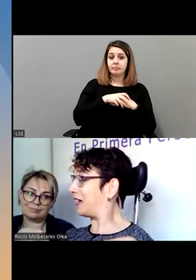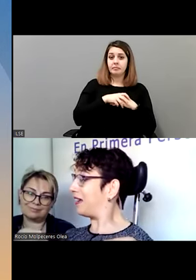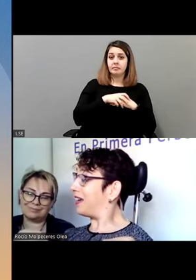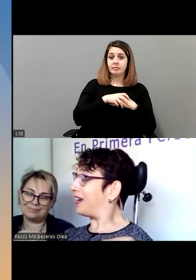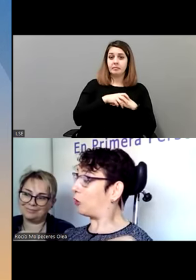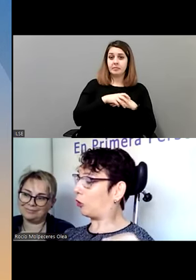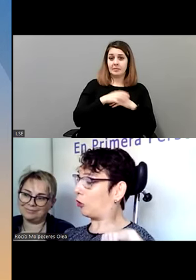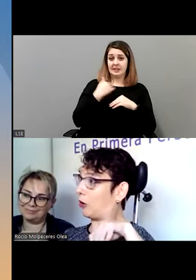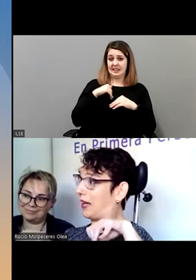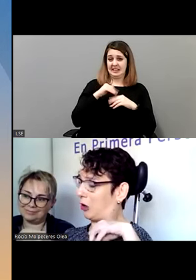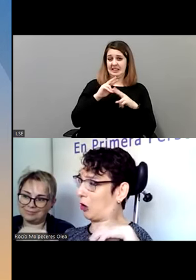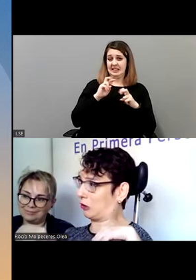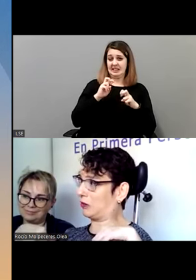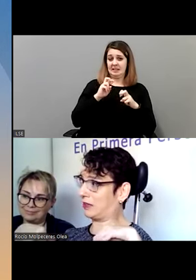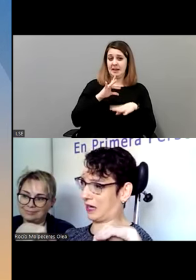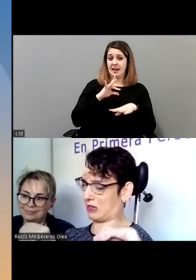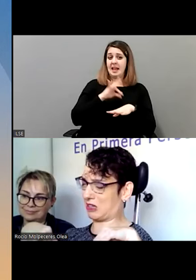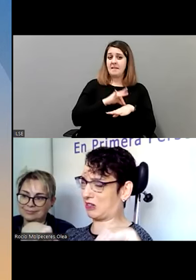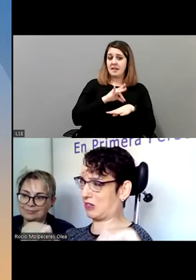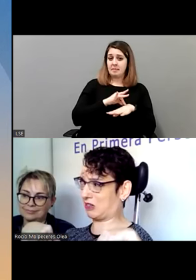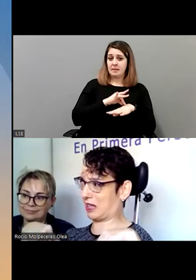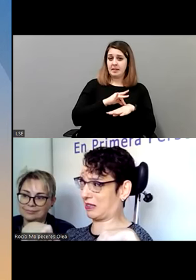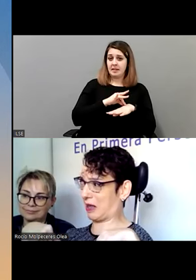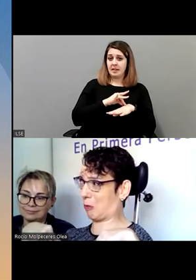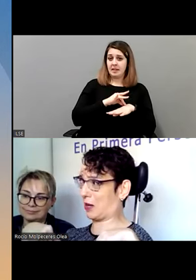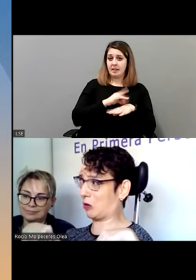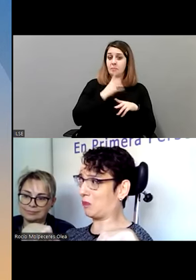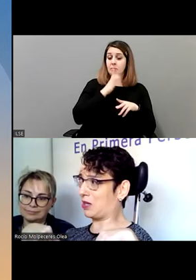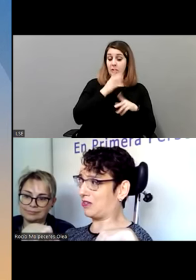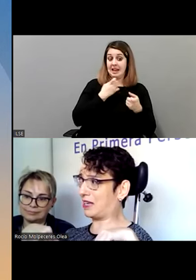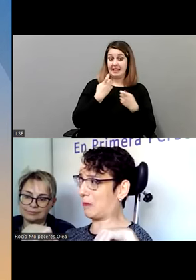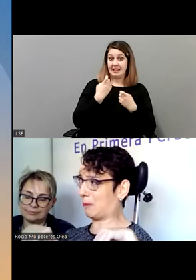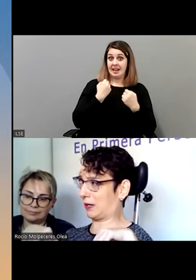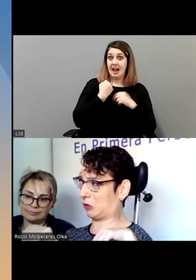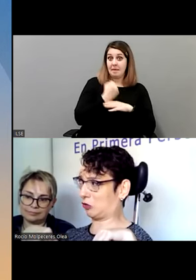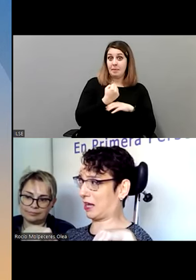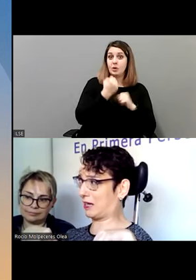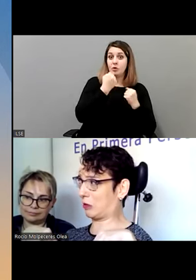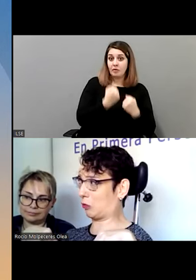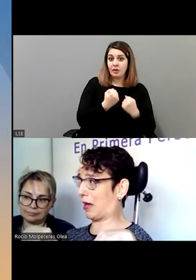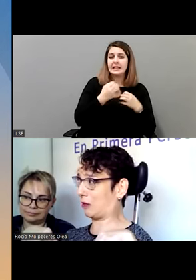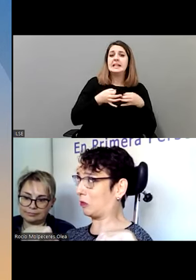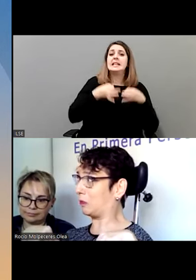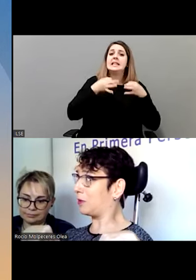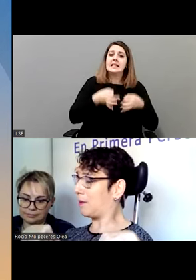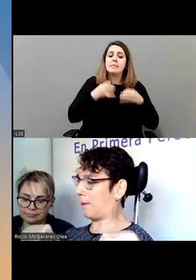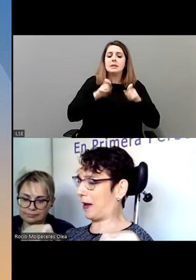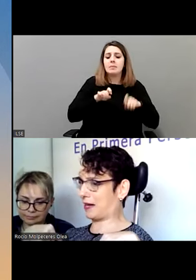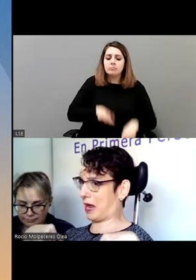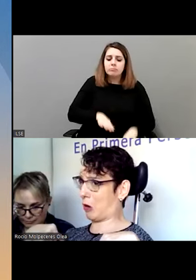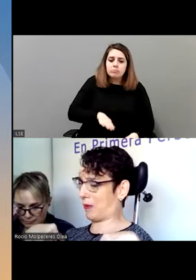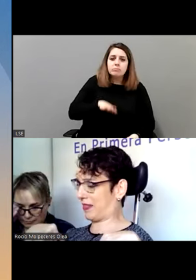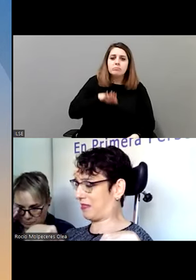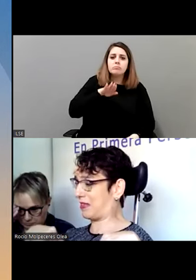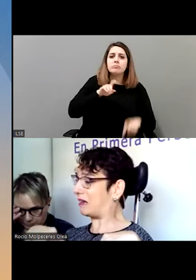ya con grandes necesidades de apoyo, siempre nos han educado